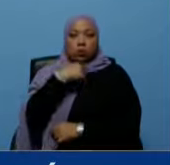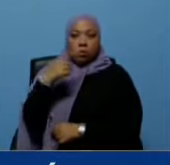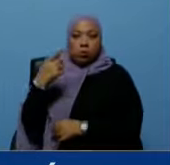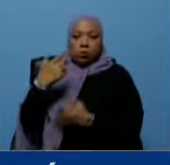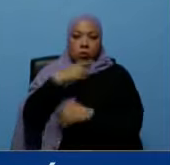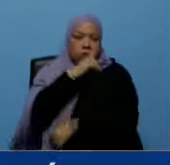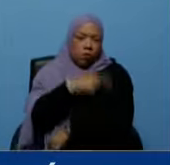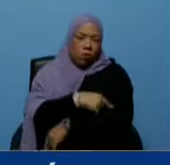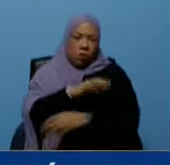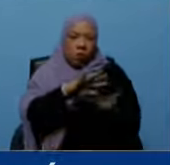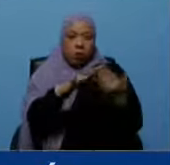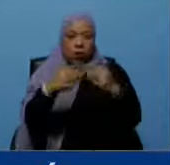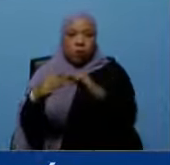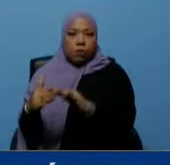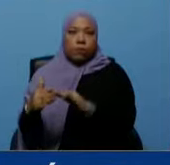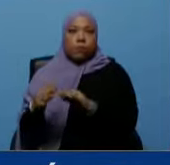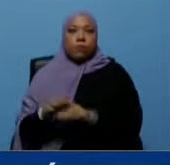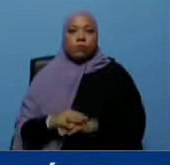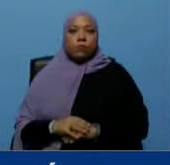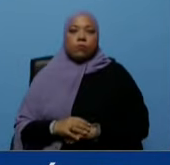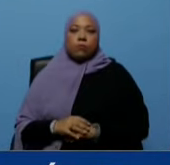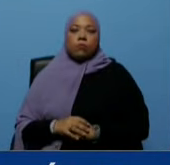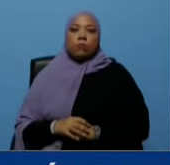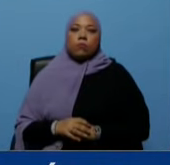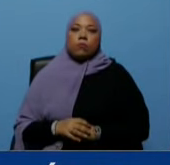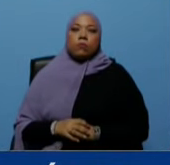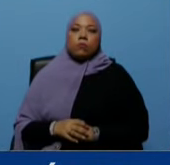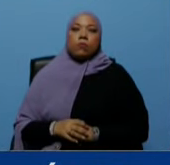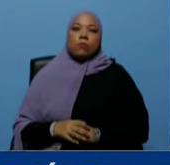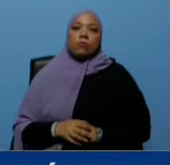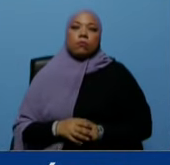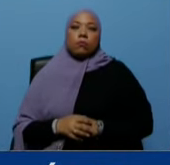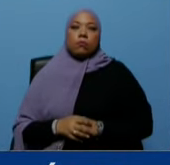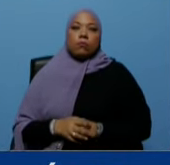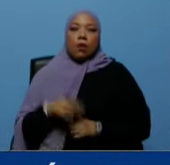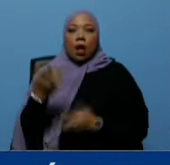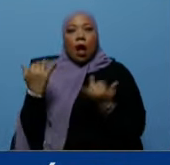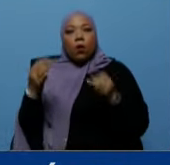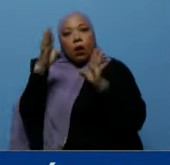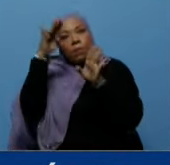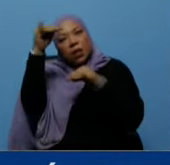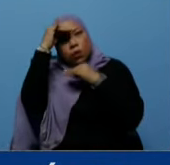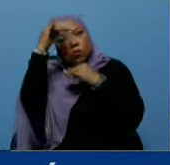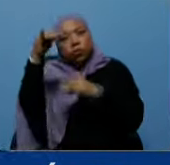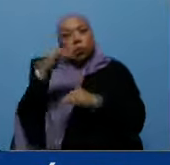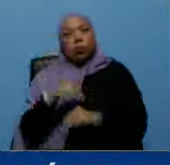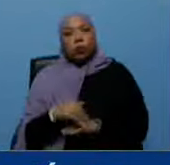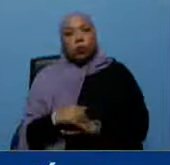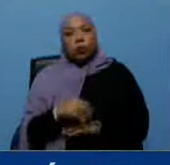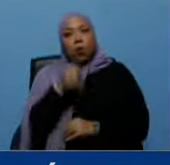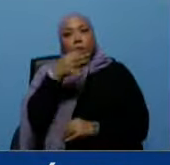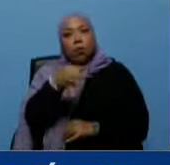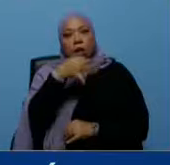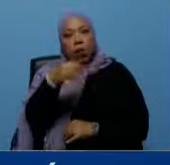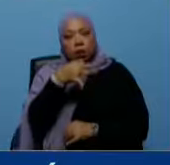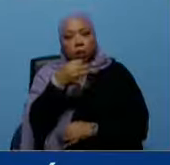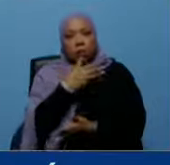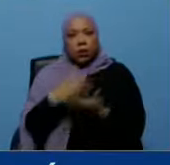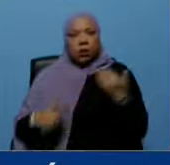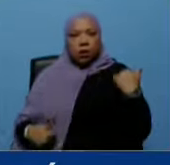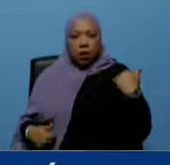poder popular, para que usted pueda escucharnos también a ellos. Buenas tardes, presidente. Buenas tardes,